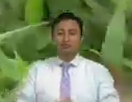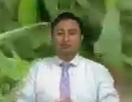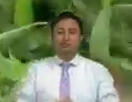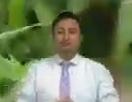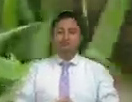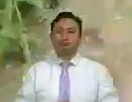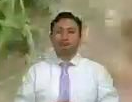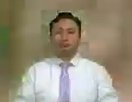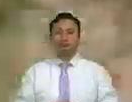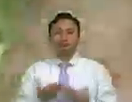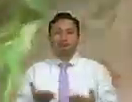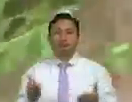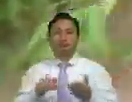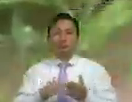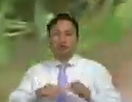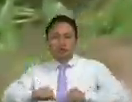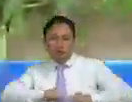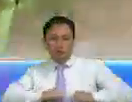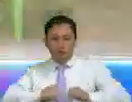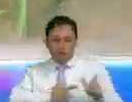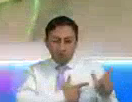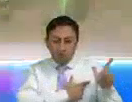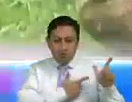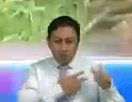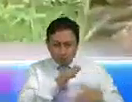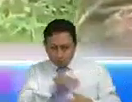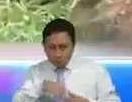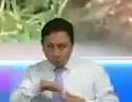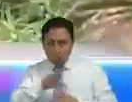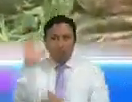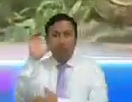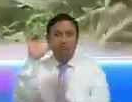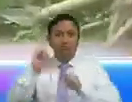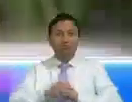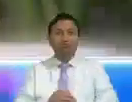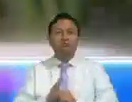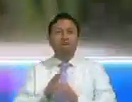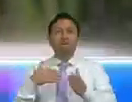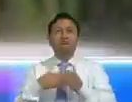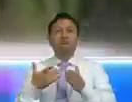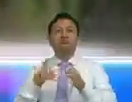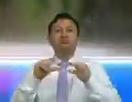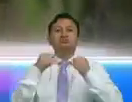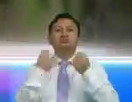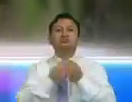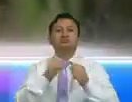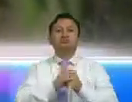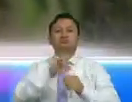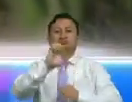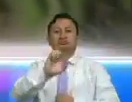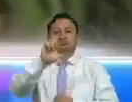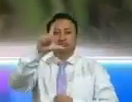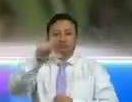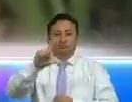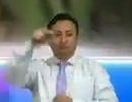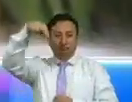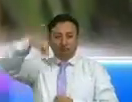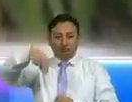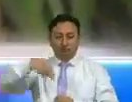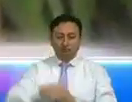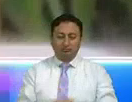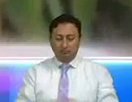se intensifican las operaciones militares de en colombia contra el grupo guerrillero ejército de liberación nacional